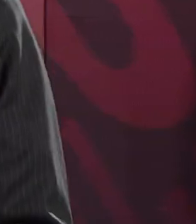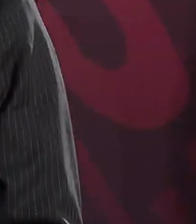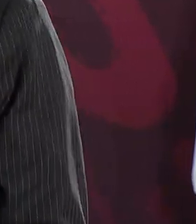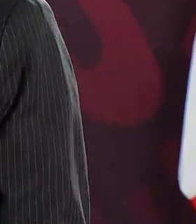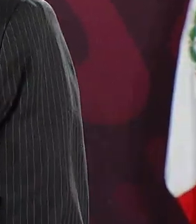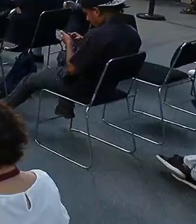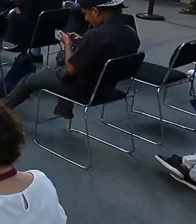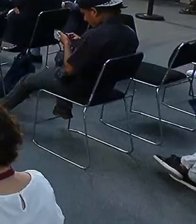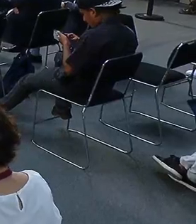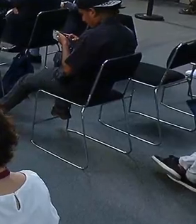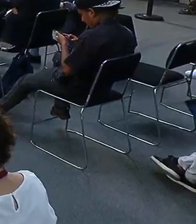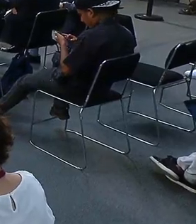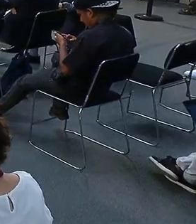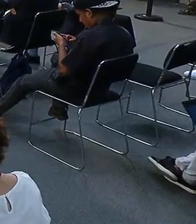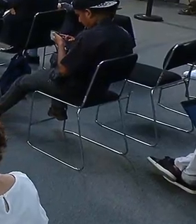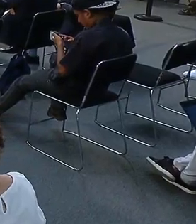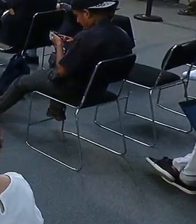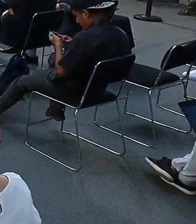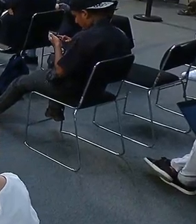cambiarlo.